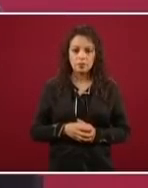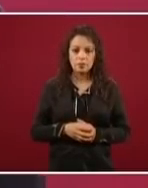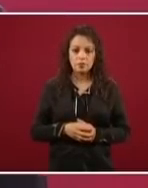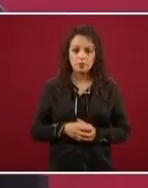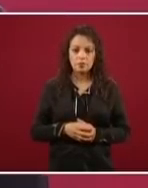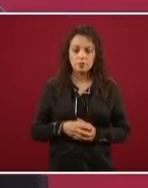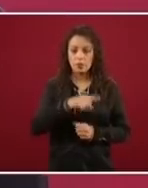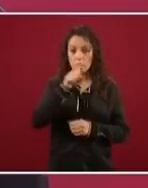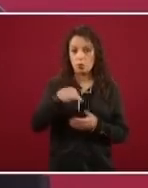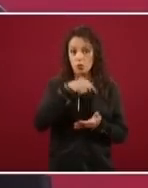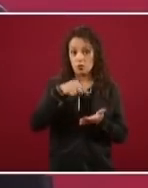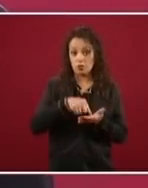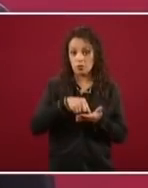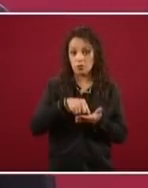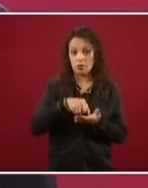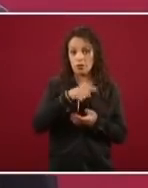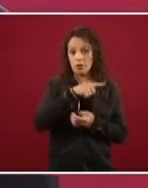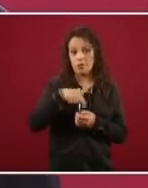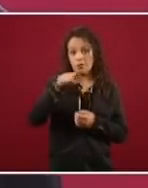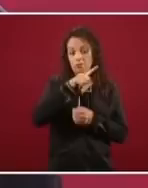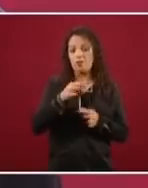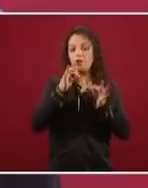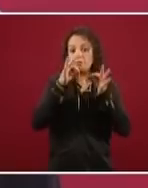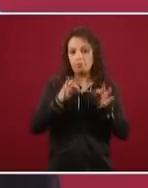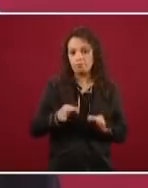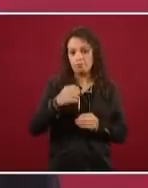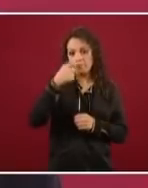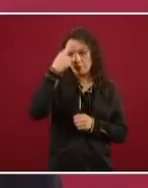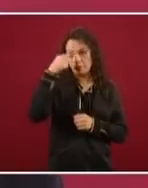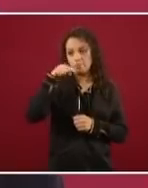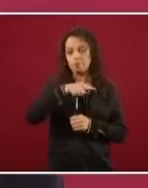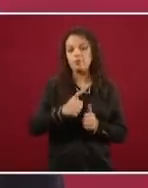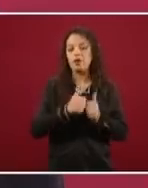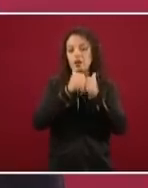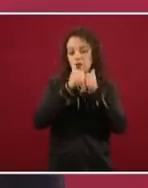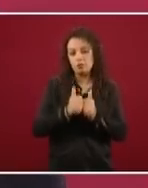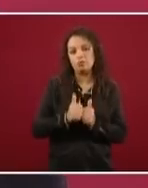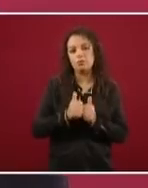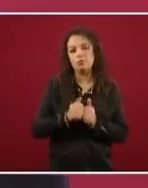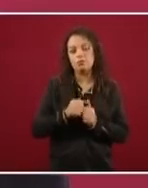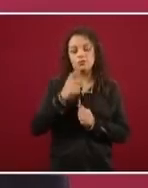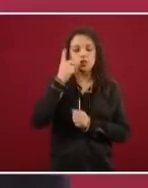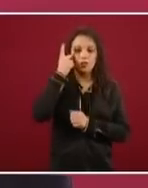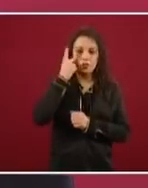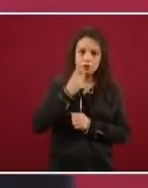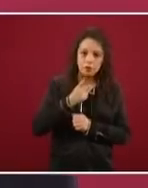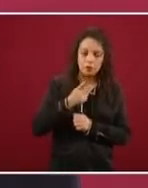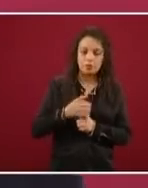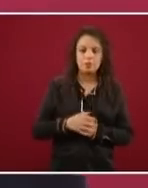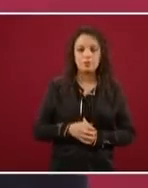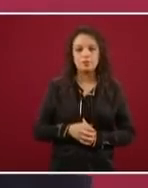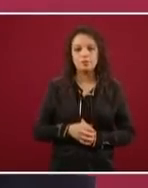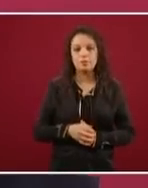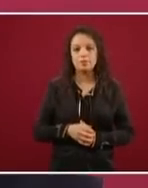instalaciones dignas para hospedarse que se garantice